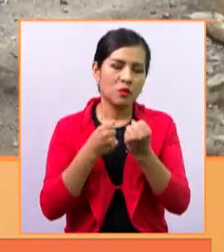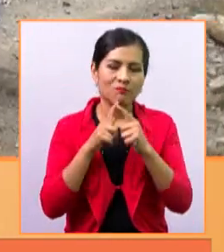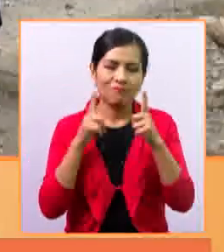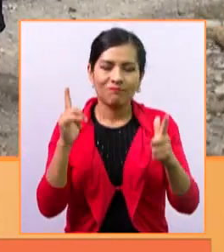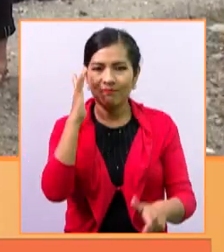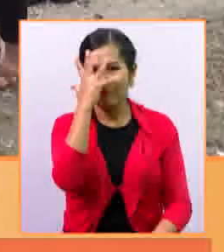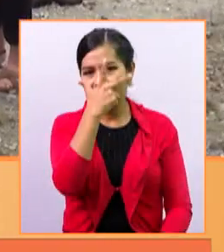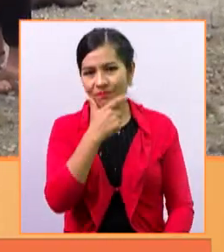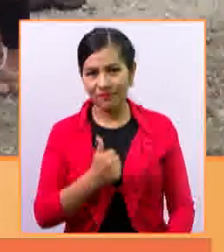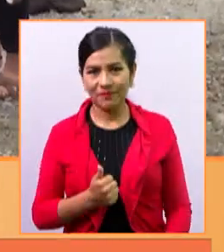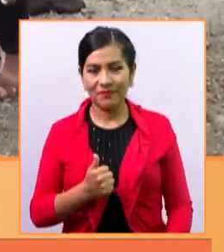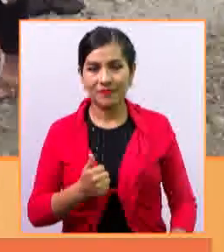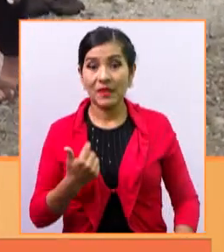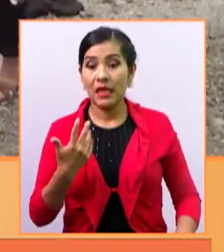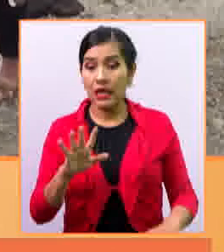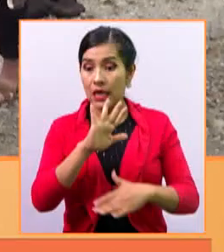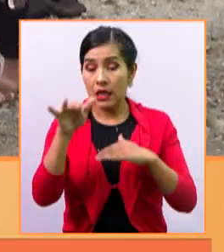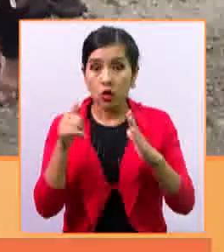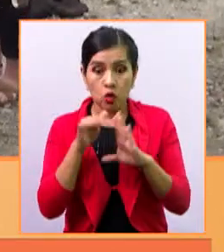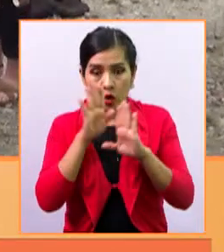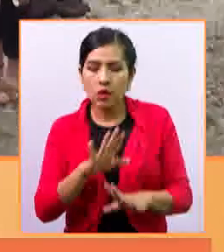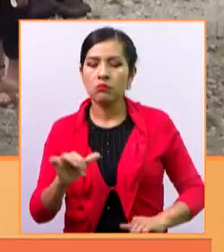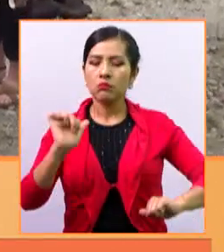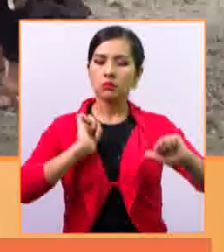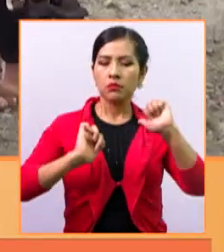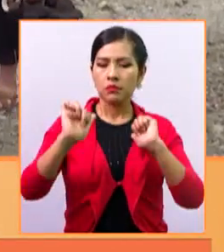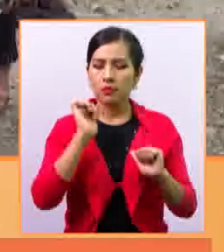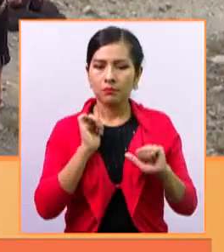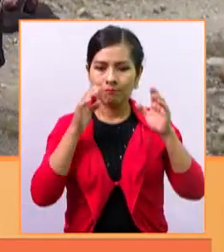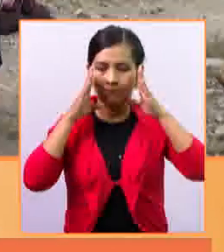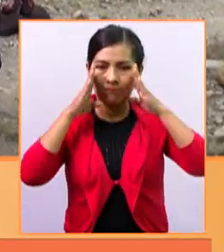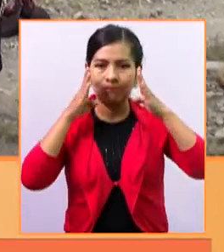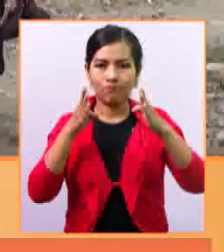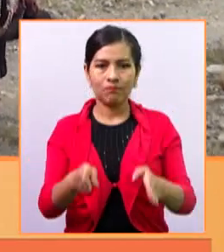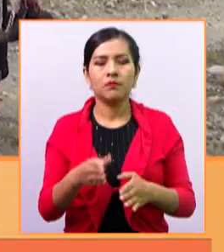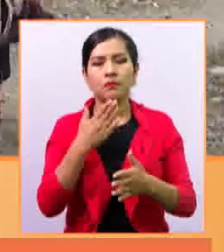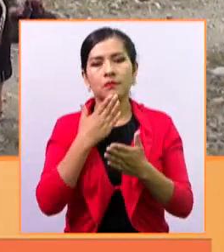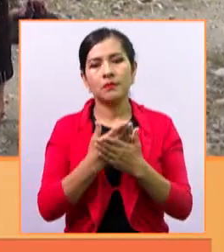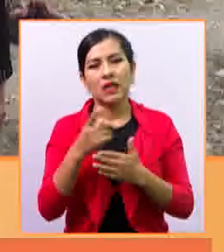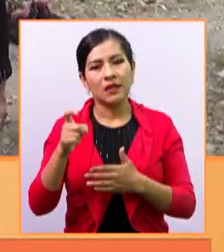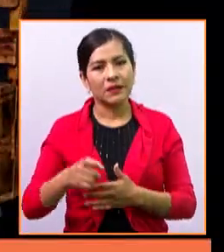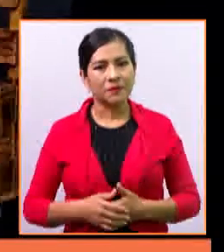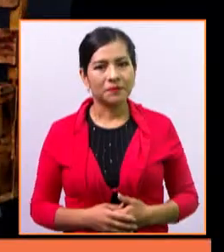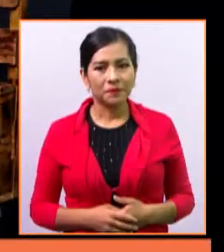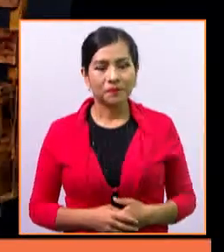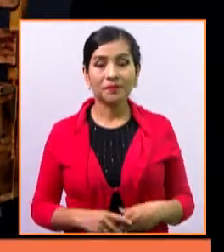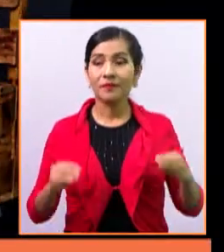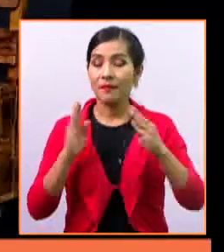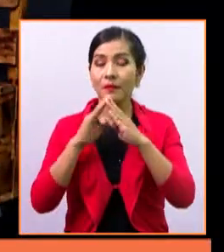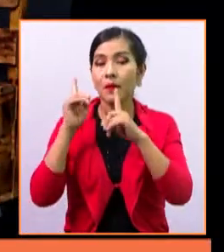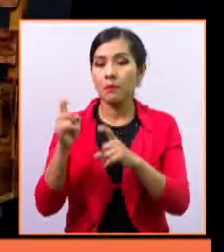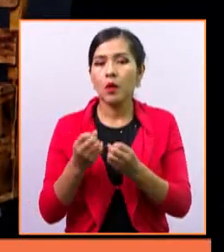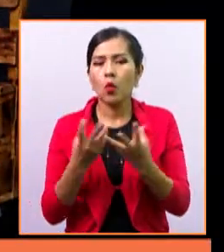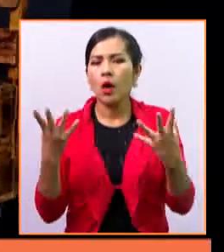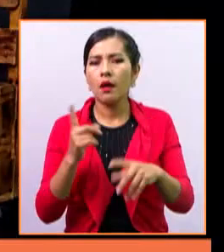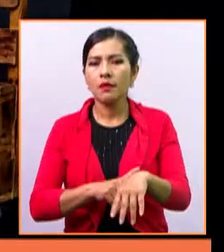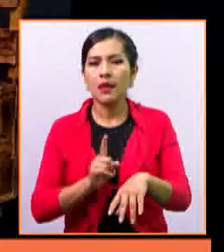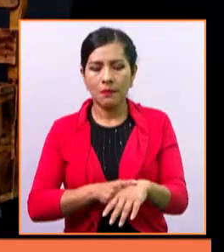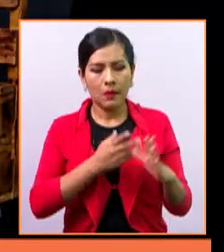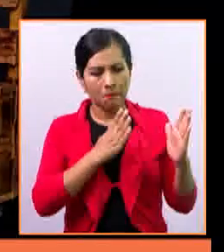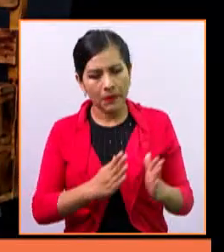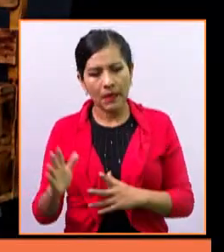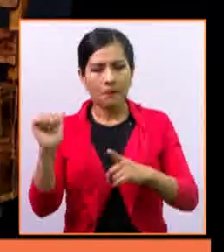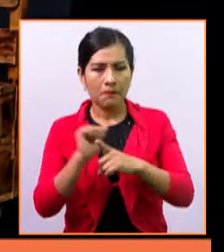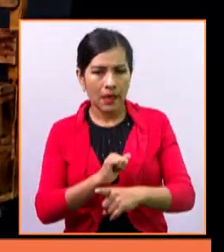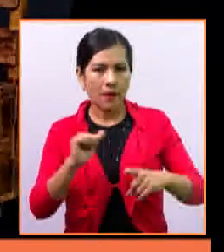a concentrarse en el papel que han tenido ellos. Ahora, ¿cuánto tiempo ha durado la preparación para poder